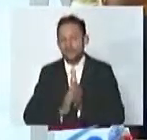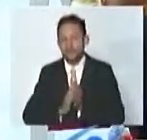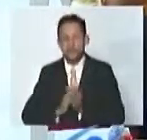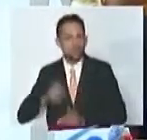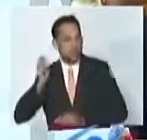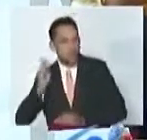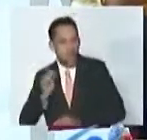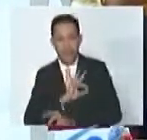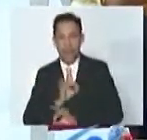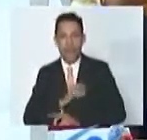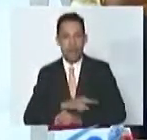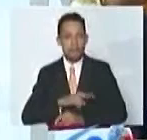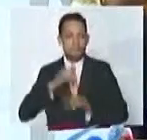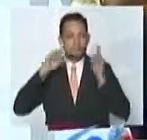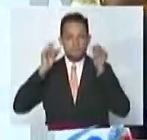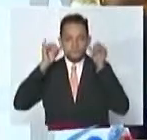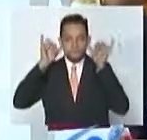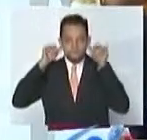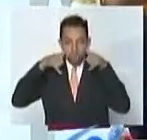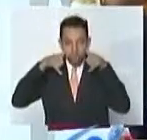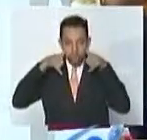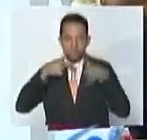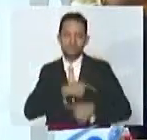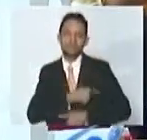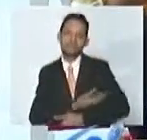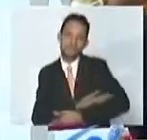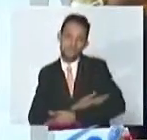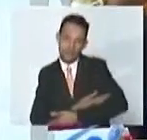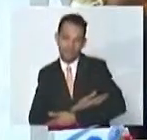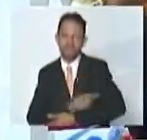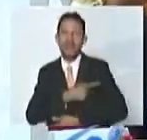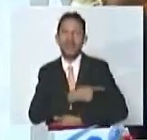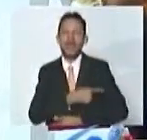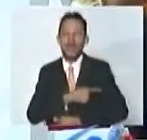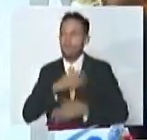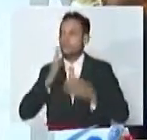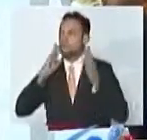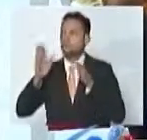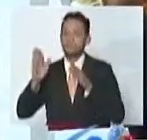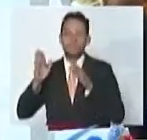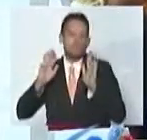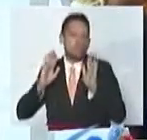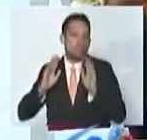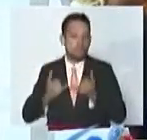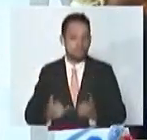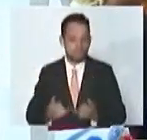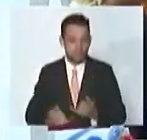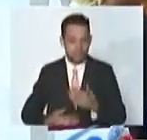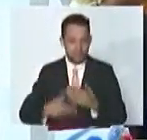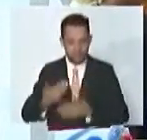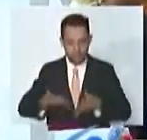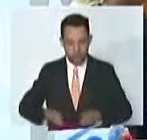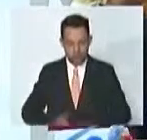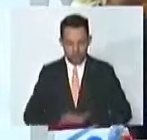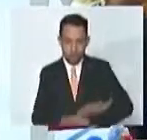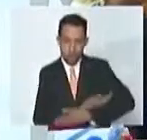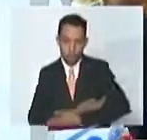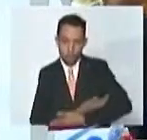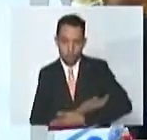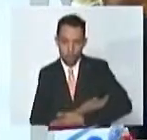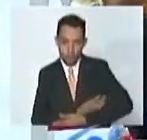una parte muy importante que es el desarrollo del lenguaje empieza desde que ellos nacen.